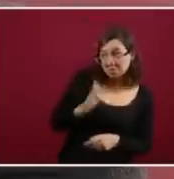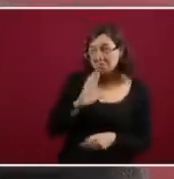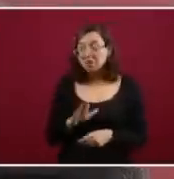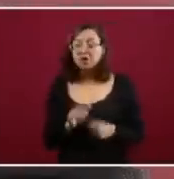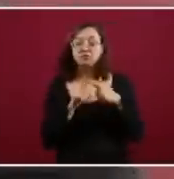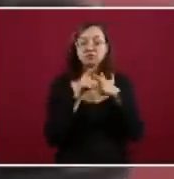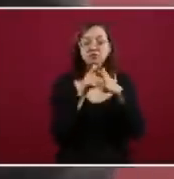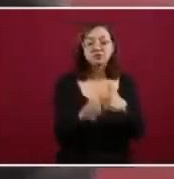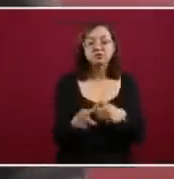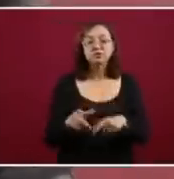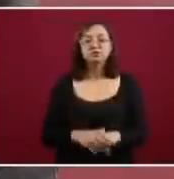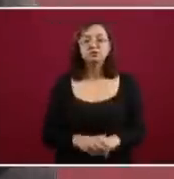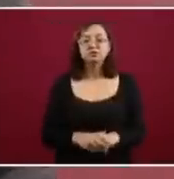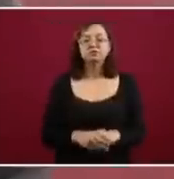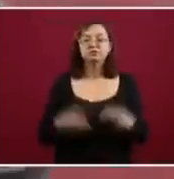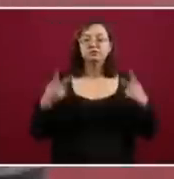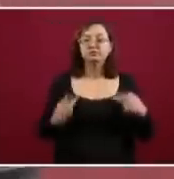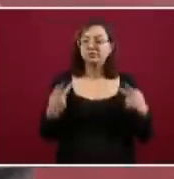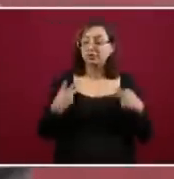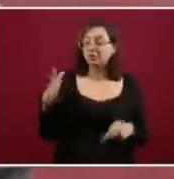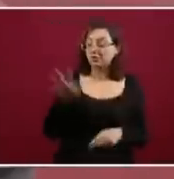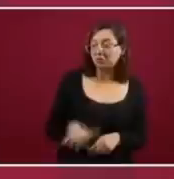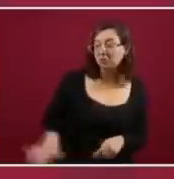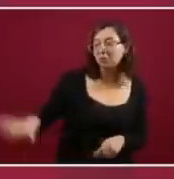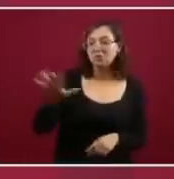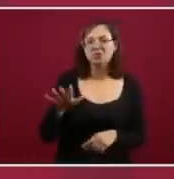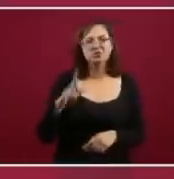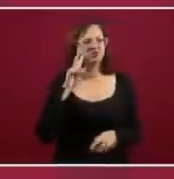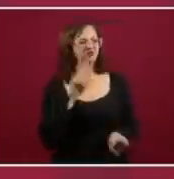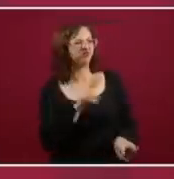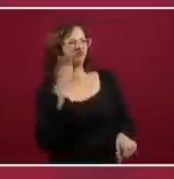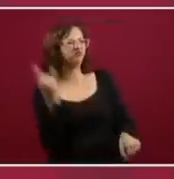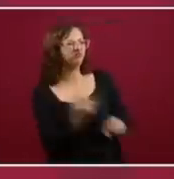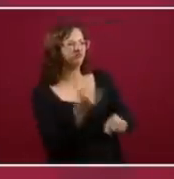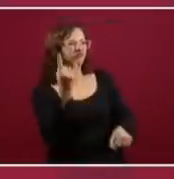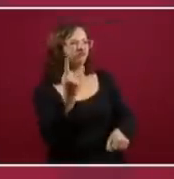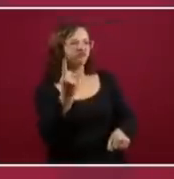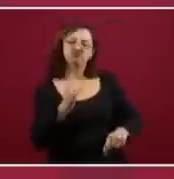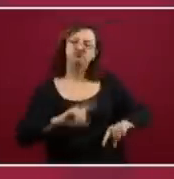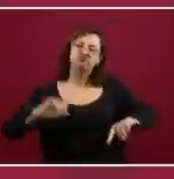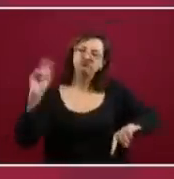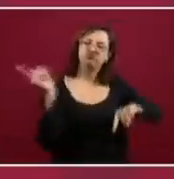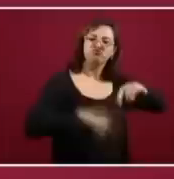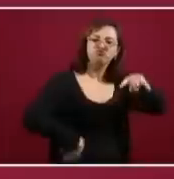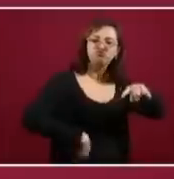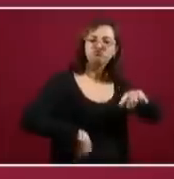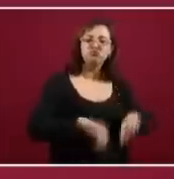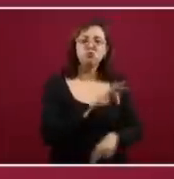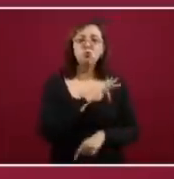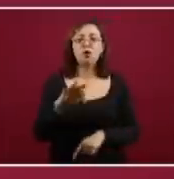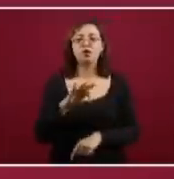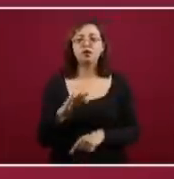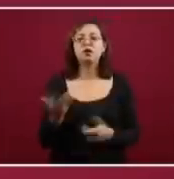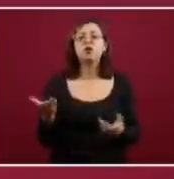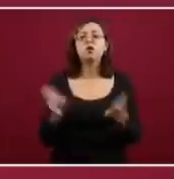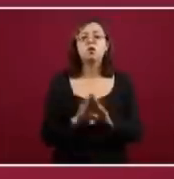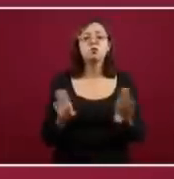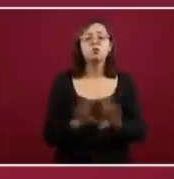y el pueblo no puede quitar de manera pacífica